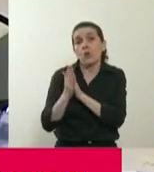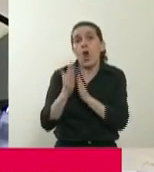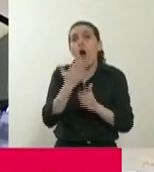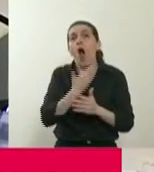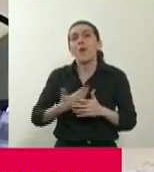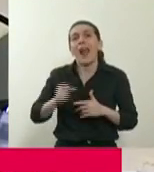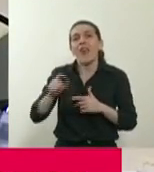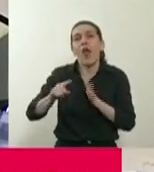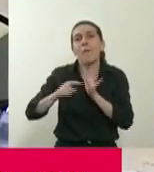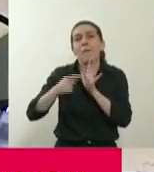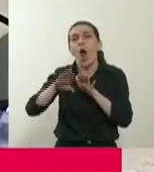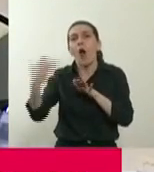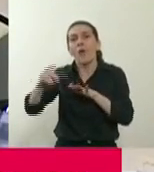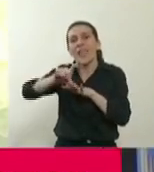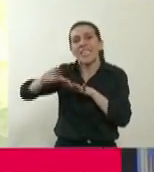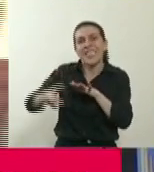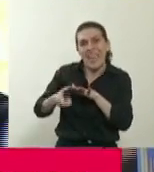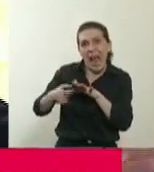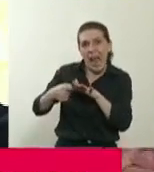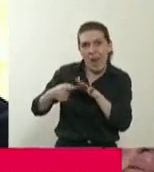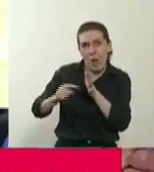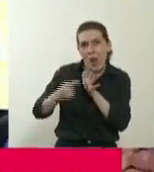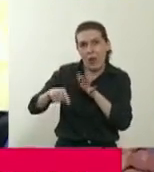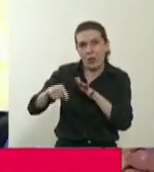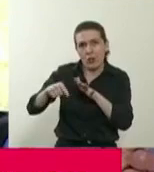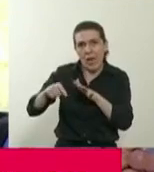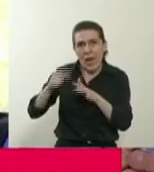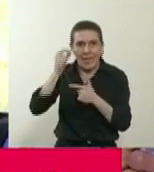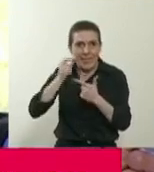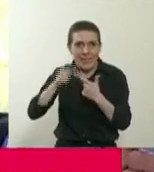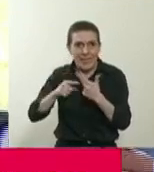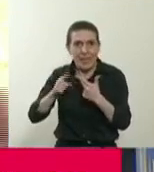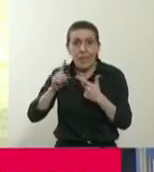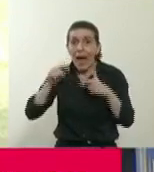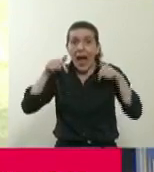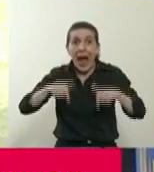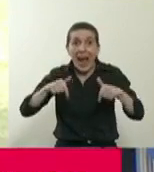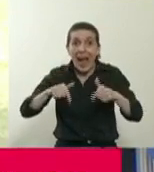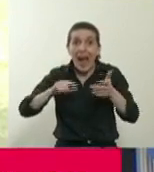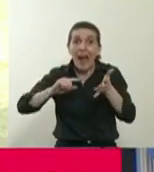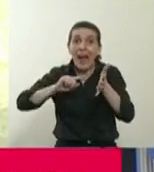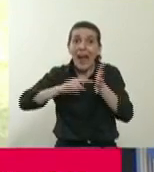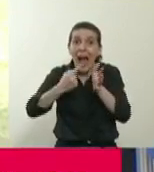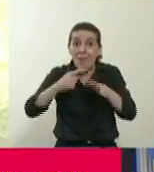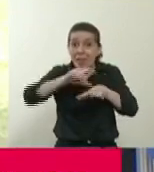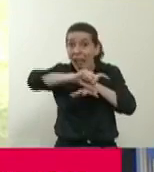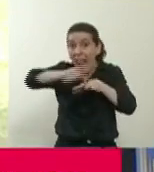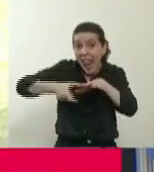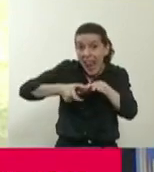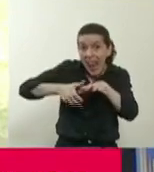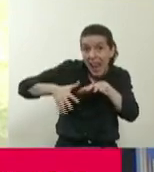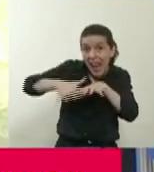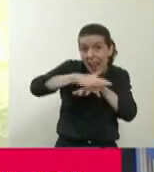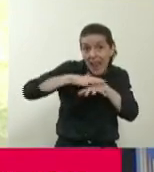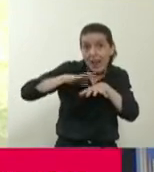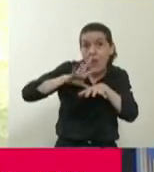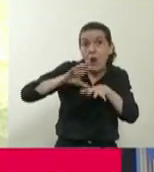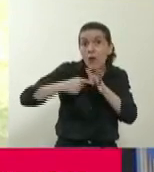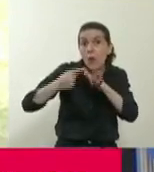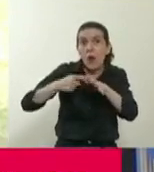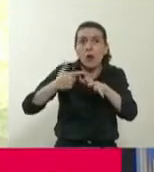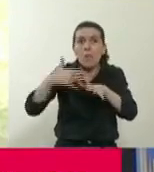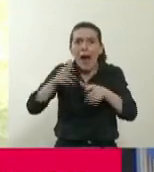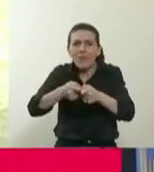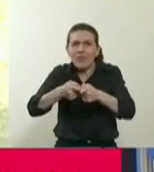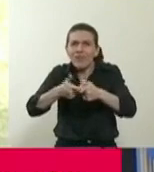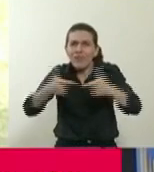de Buenos Aires. Este es el epicentro del problema, para contarles cómo vamos a